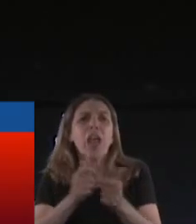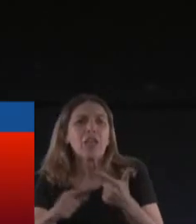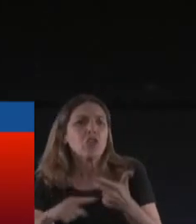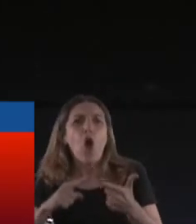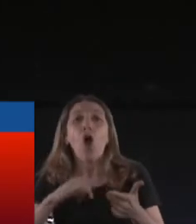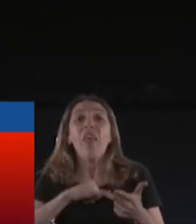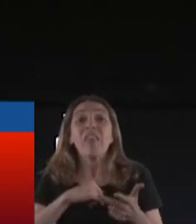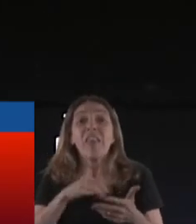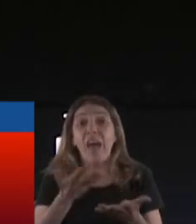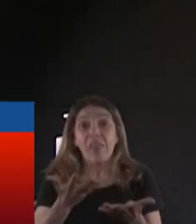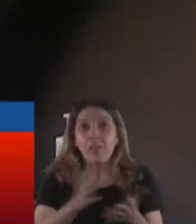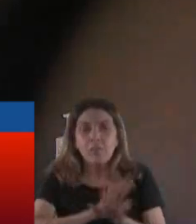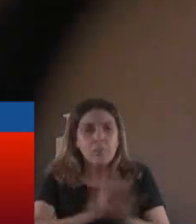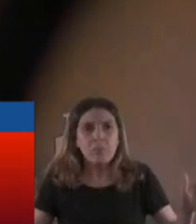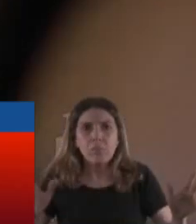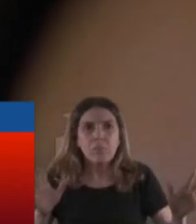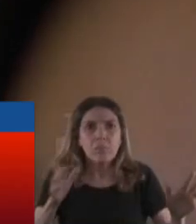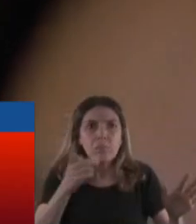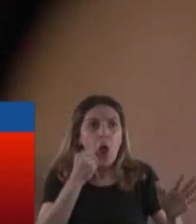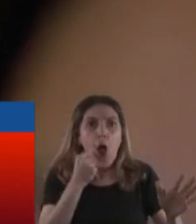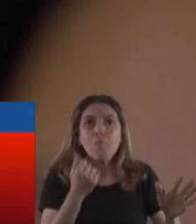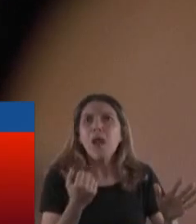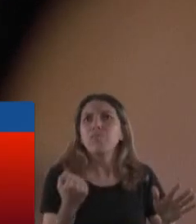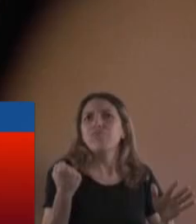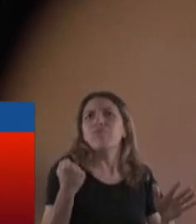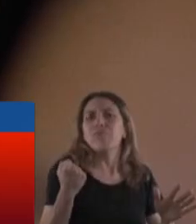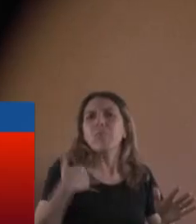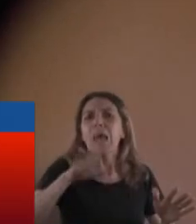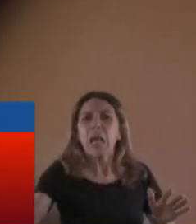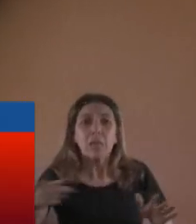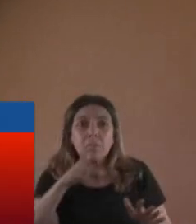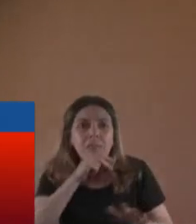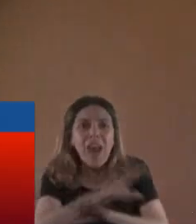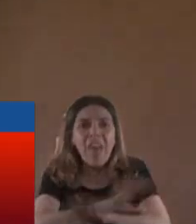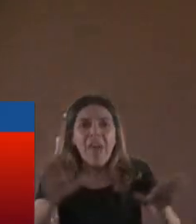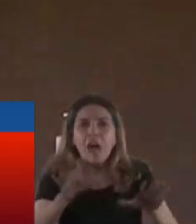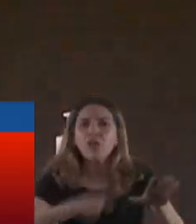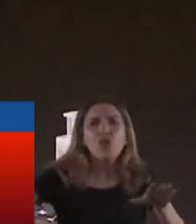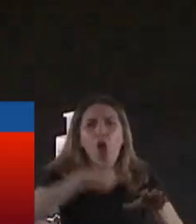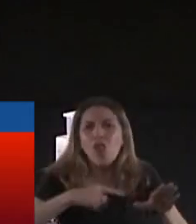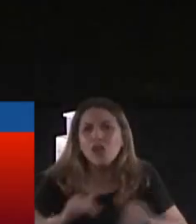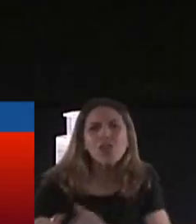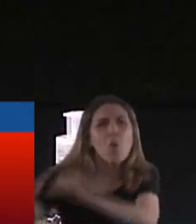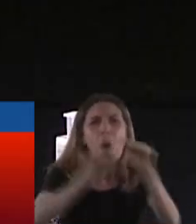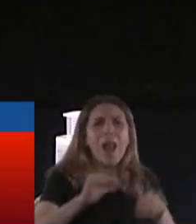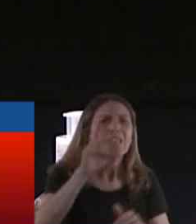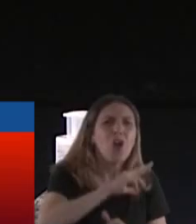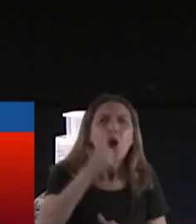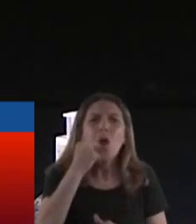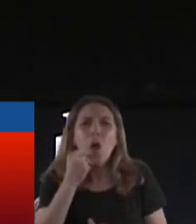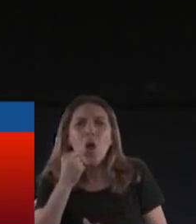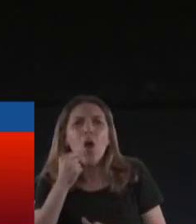sexual. Nadie. Ni un hombre ni nadie. Nadie. Todos somos iguales, todas somos iguales,